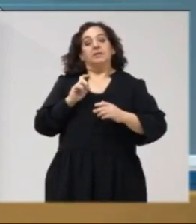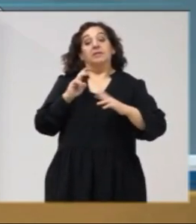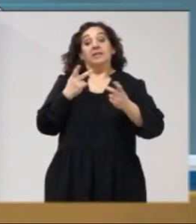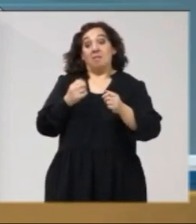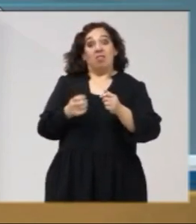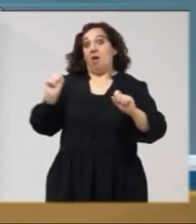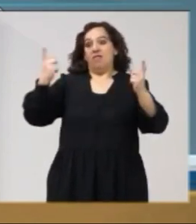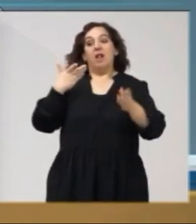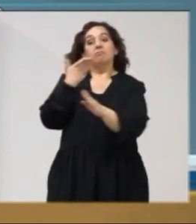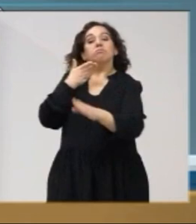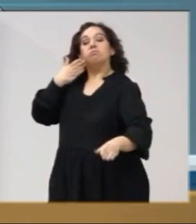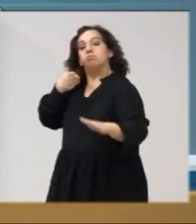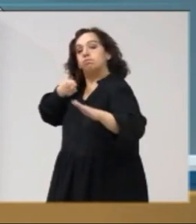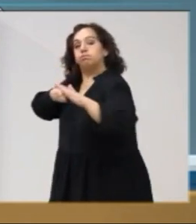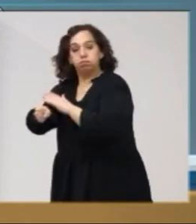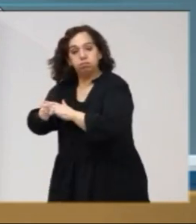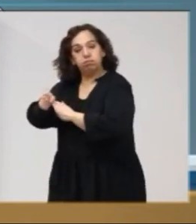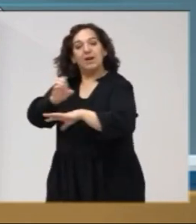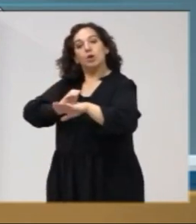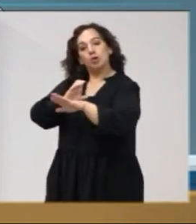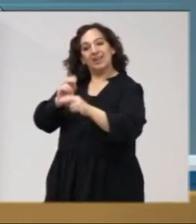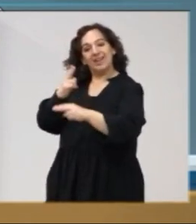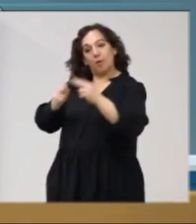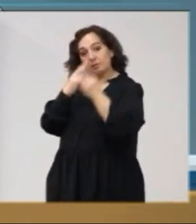entrar en la Consejería de Obras Públicas